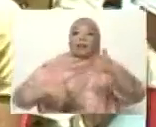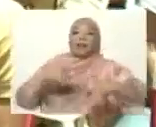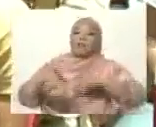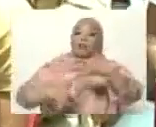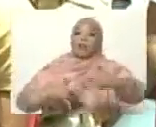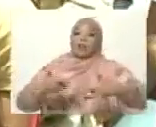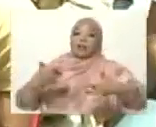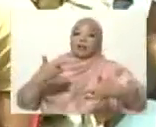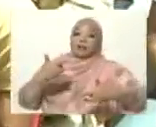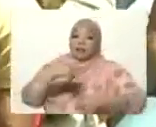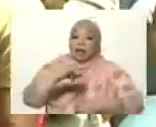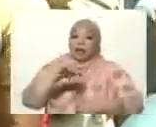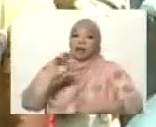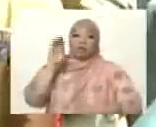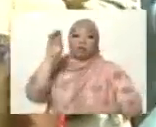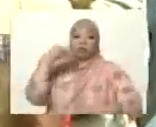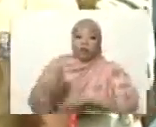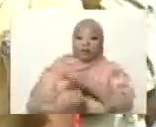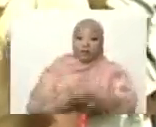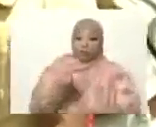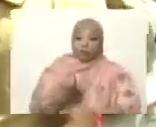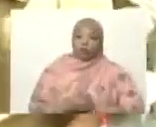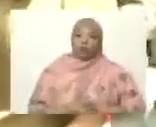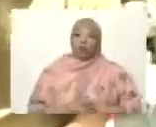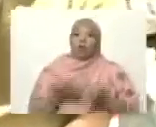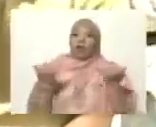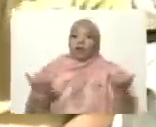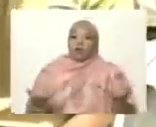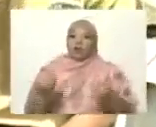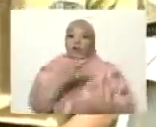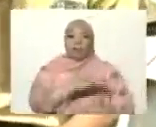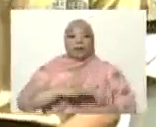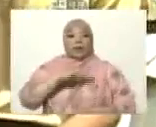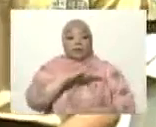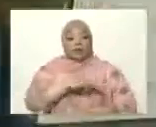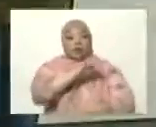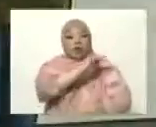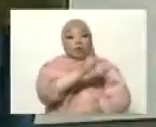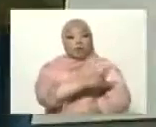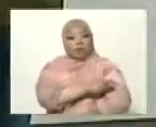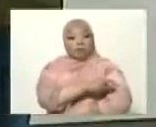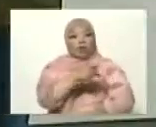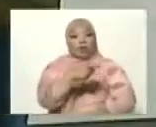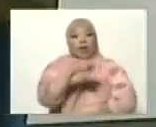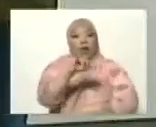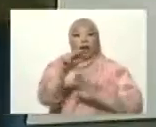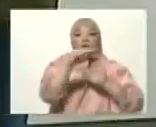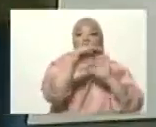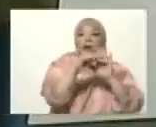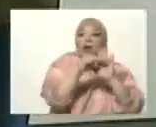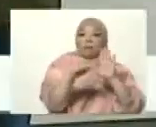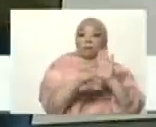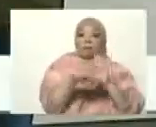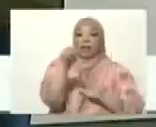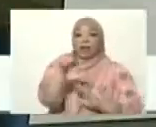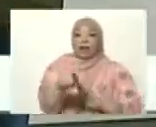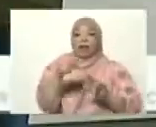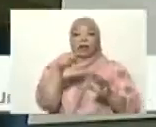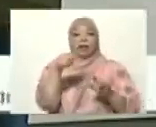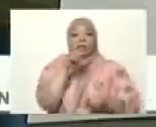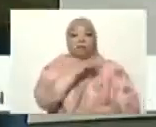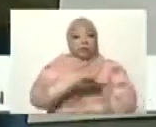vamos a realizar. A través del Ministerio del Poder Popular, siguiendo su instrucción, vicepresidenta, tenemos esta plataforma